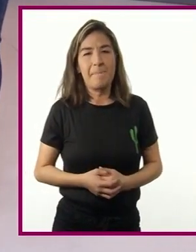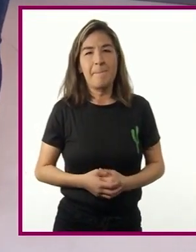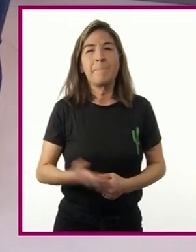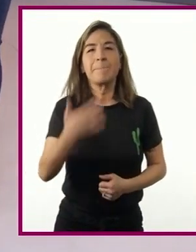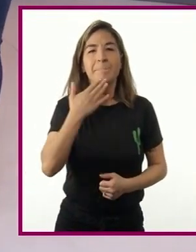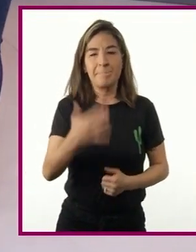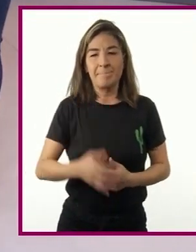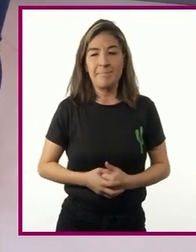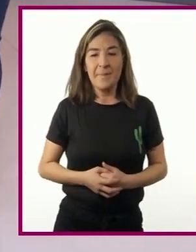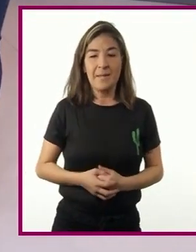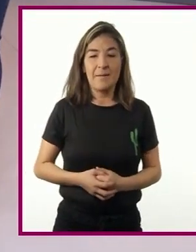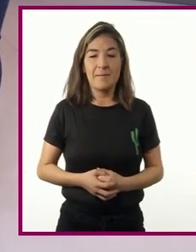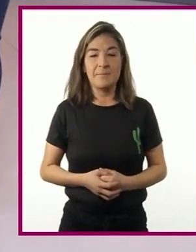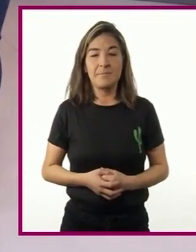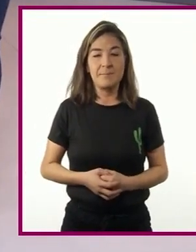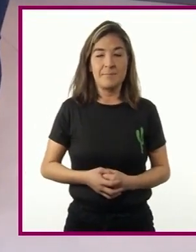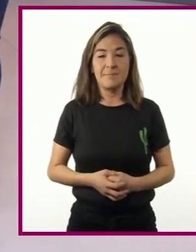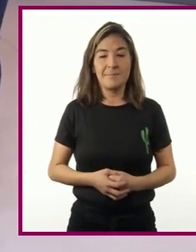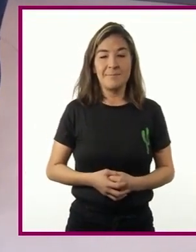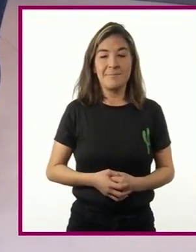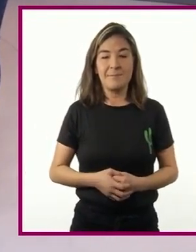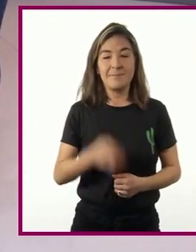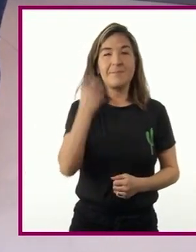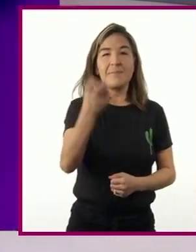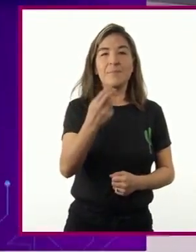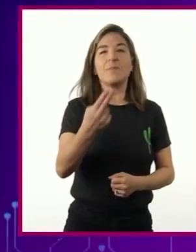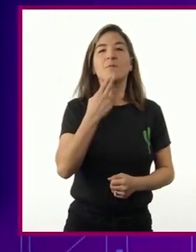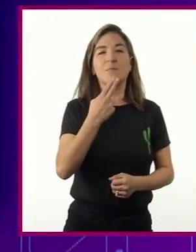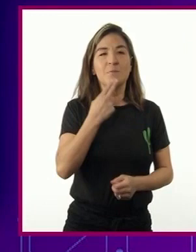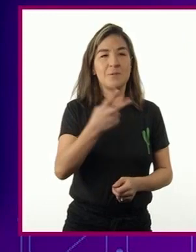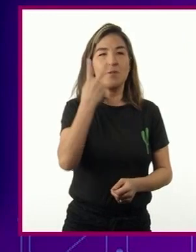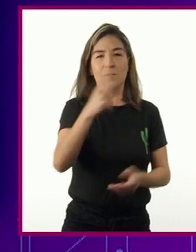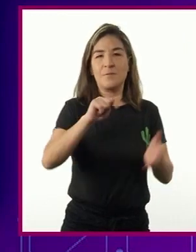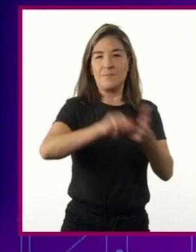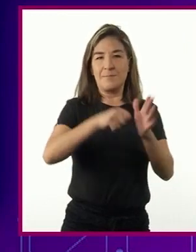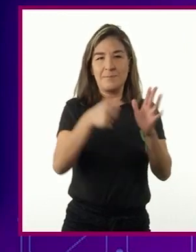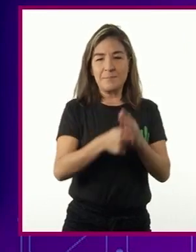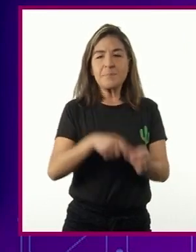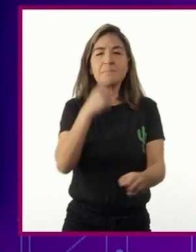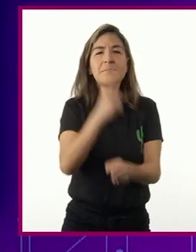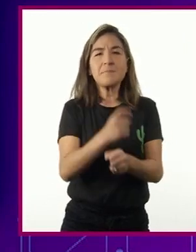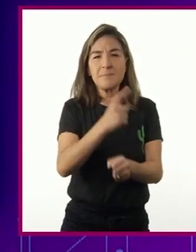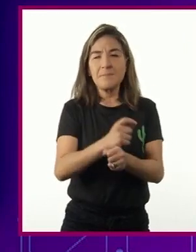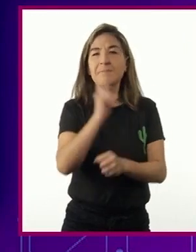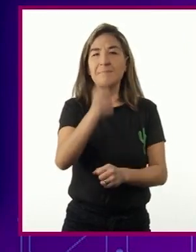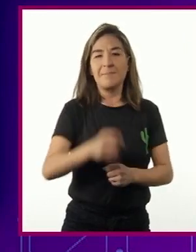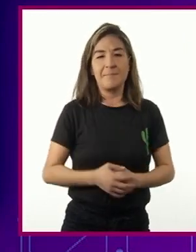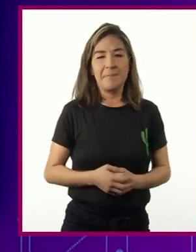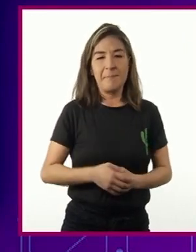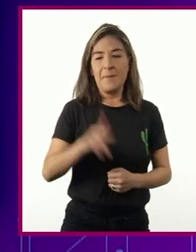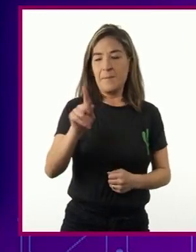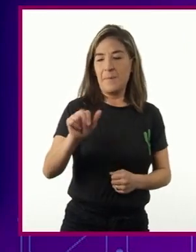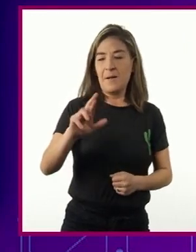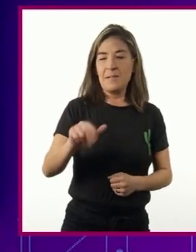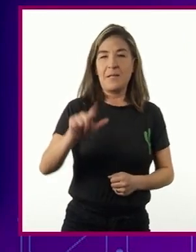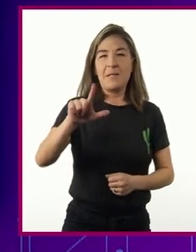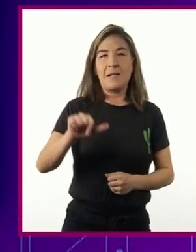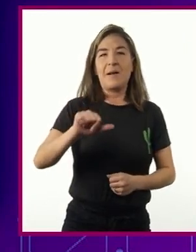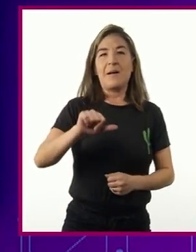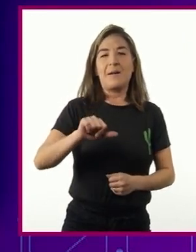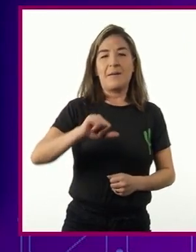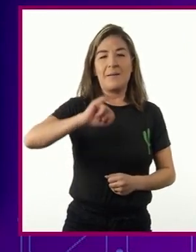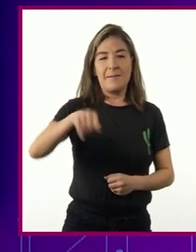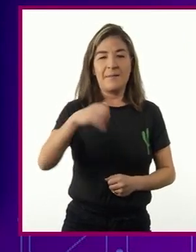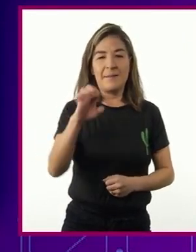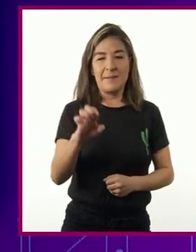bien, básicamente se utilizan dos técnicas. La primera se llama paralaje. Este método es